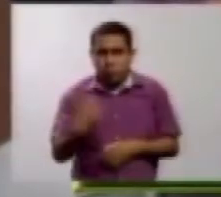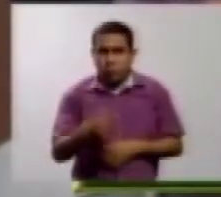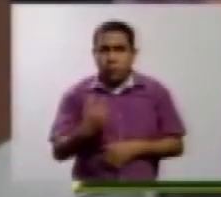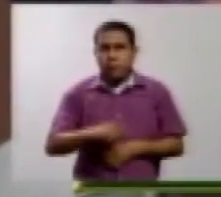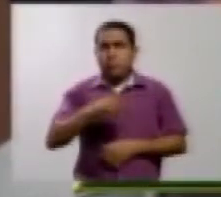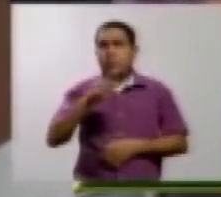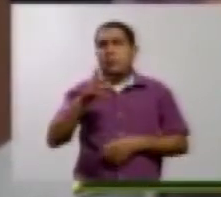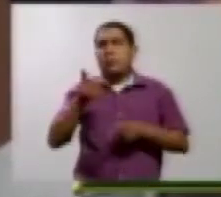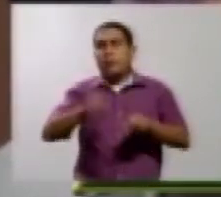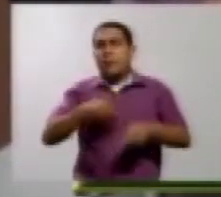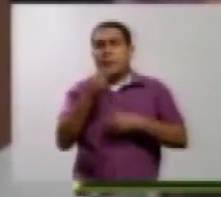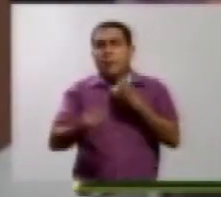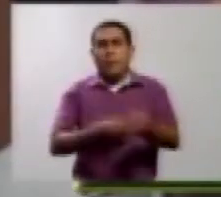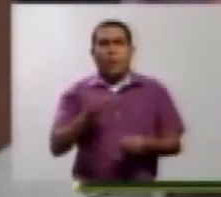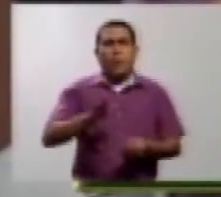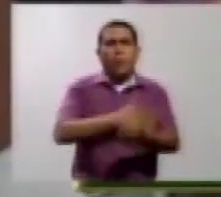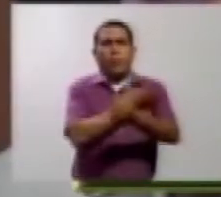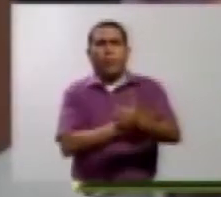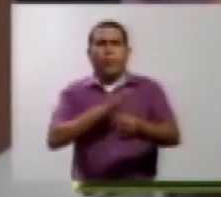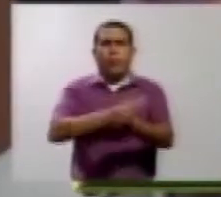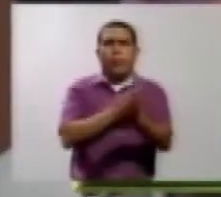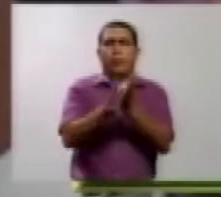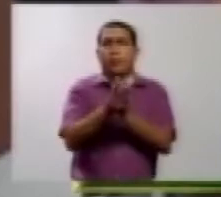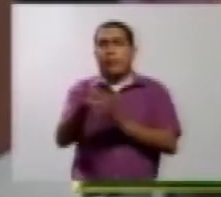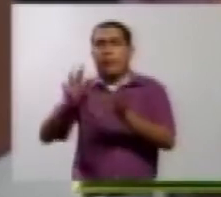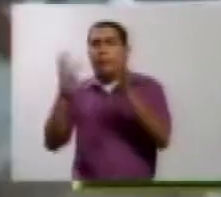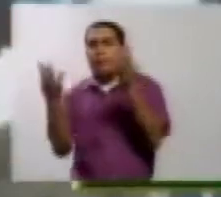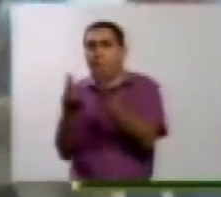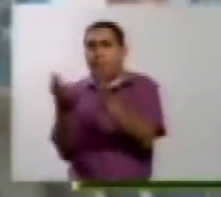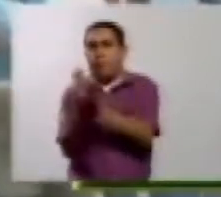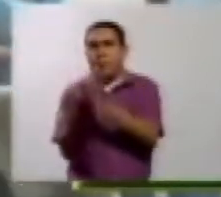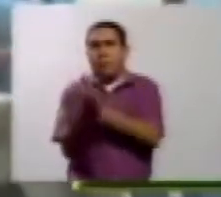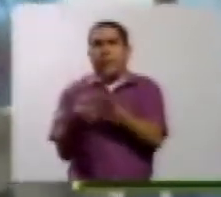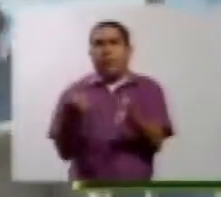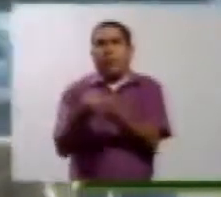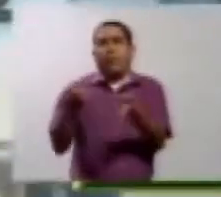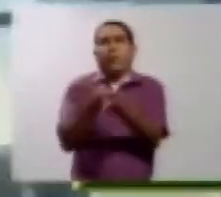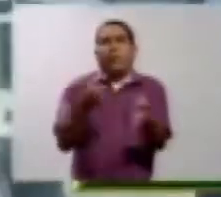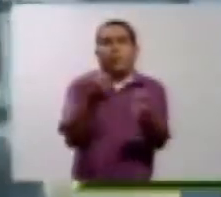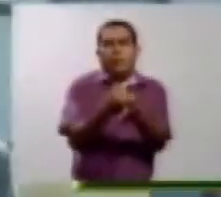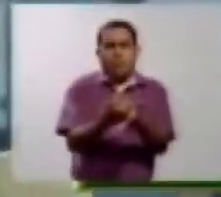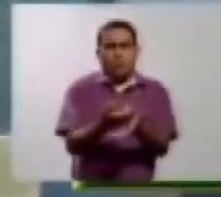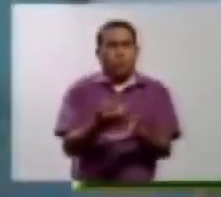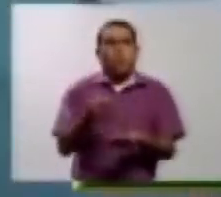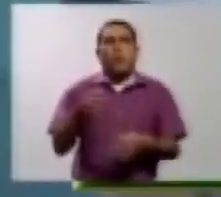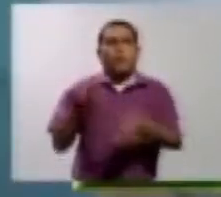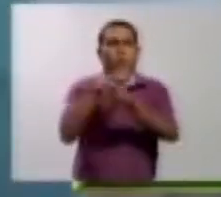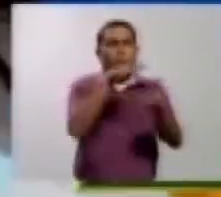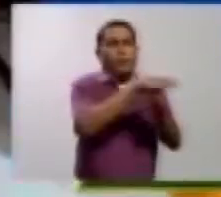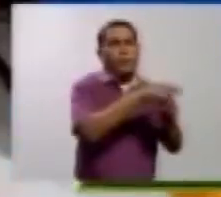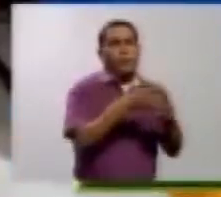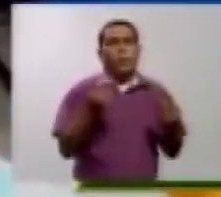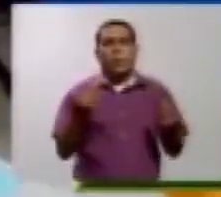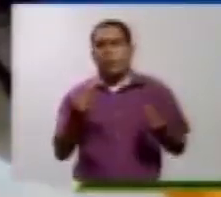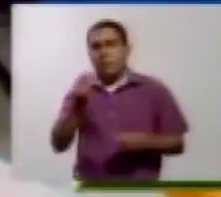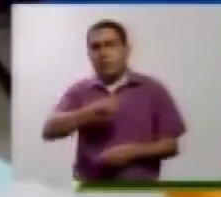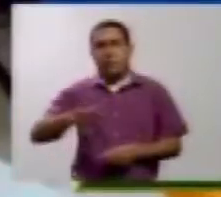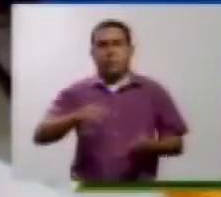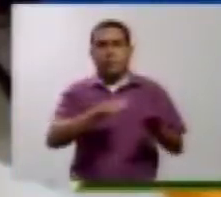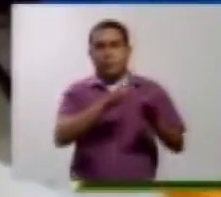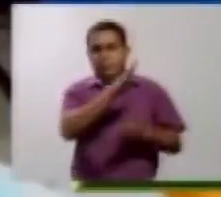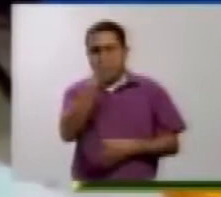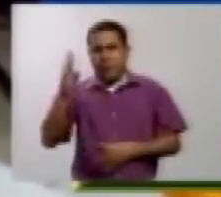fuera poco, el espectáculo que dan el consejo con sus permisividades que afectan los bolsillos de los barranquilleros.